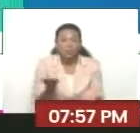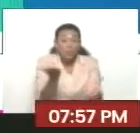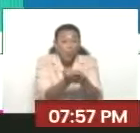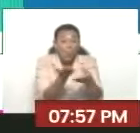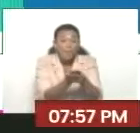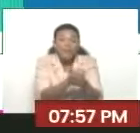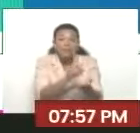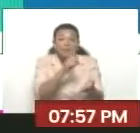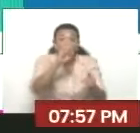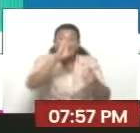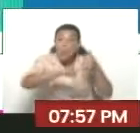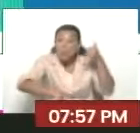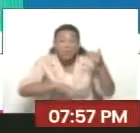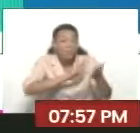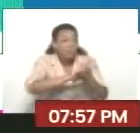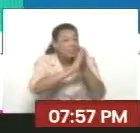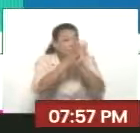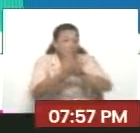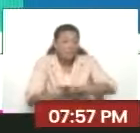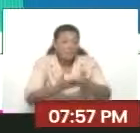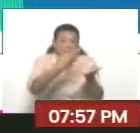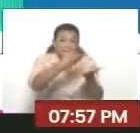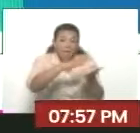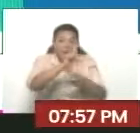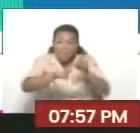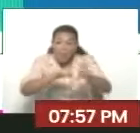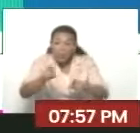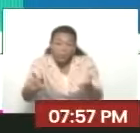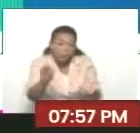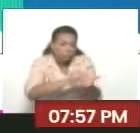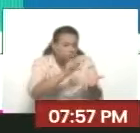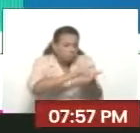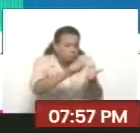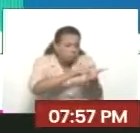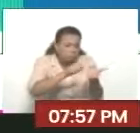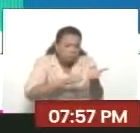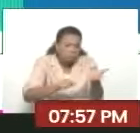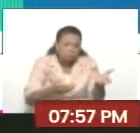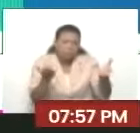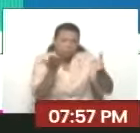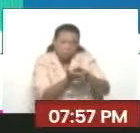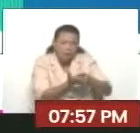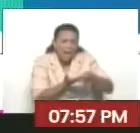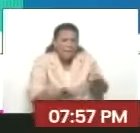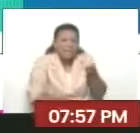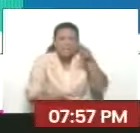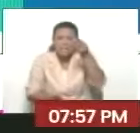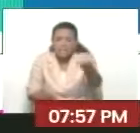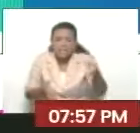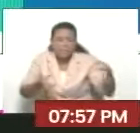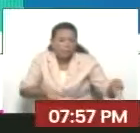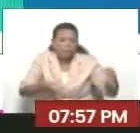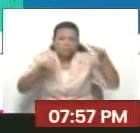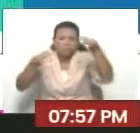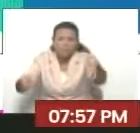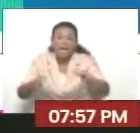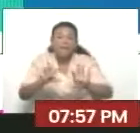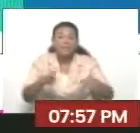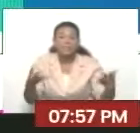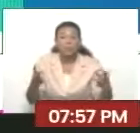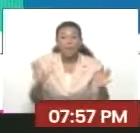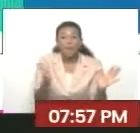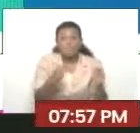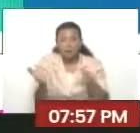Documento final de del proceso de consulta, debate, con la agenda concreta de acción por cada T, 19 de